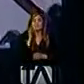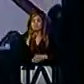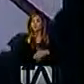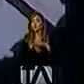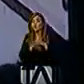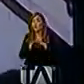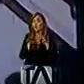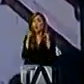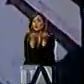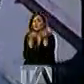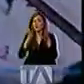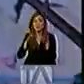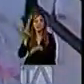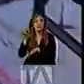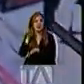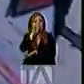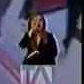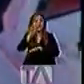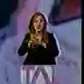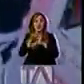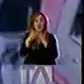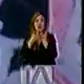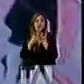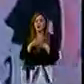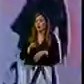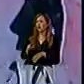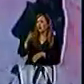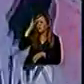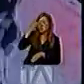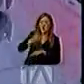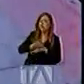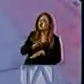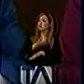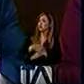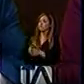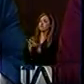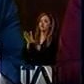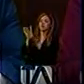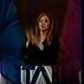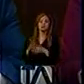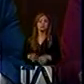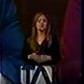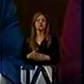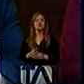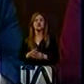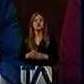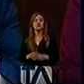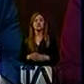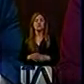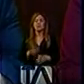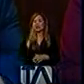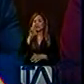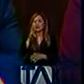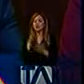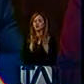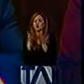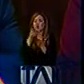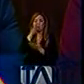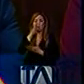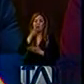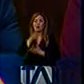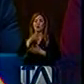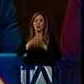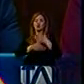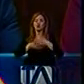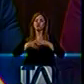asambleísta Espín, la directora de la cárcel fue destituida de inmediato. Y en este momento hay 3 servidores públicos del ministerio que están en